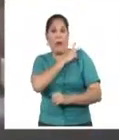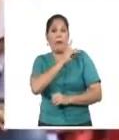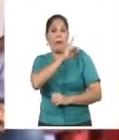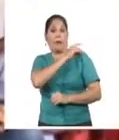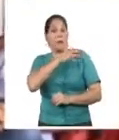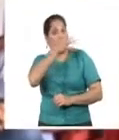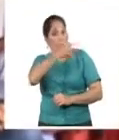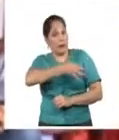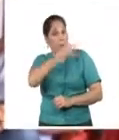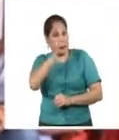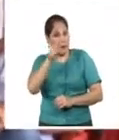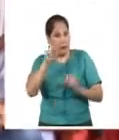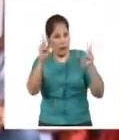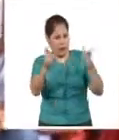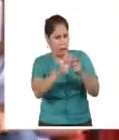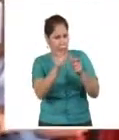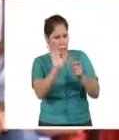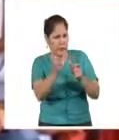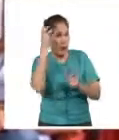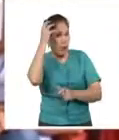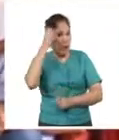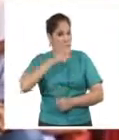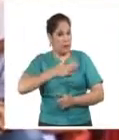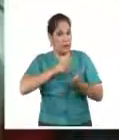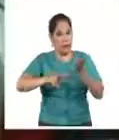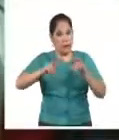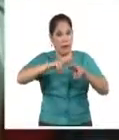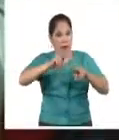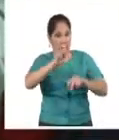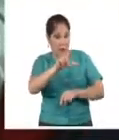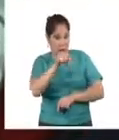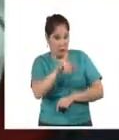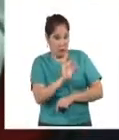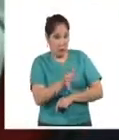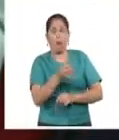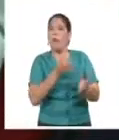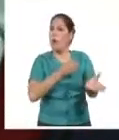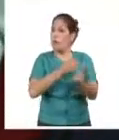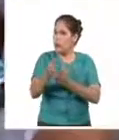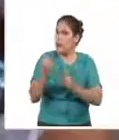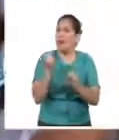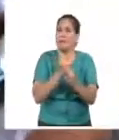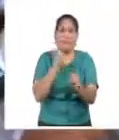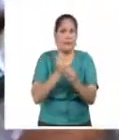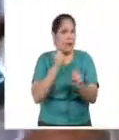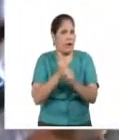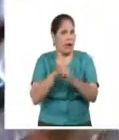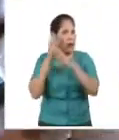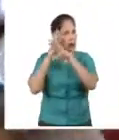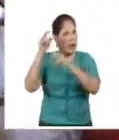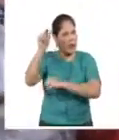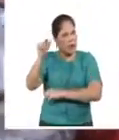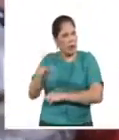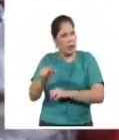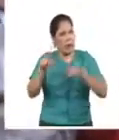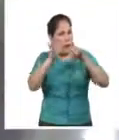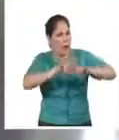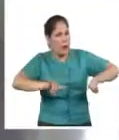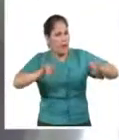César Estupiñán Rodríguez, gobernador de la provincia de Holguín, hay que seguir llevando la ciencia y la técnica a esas